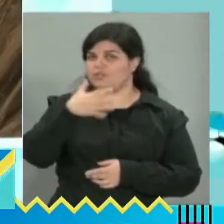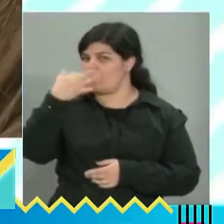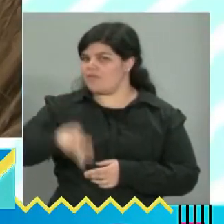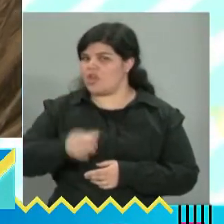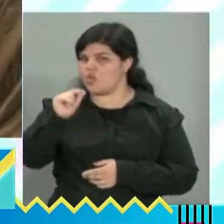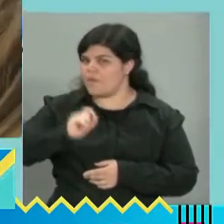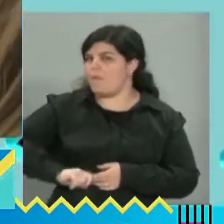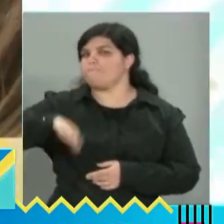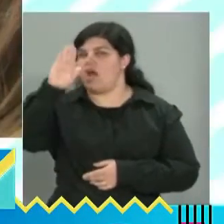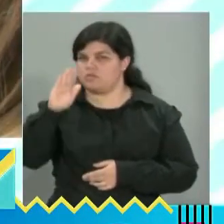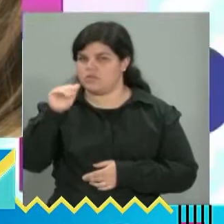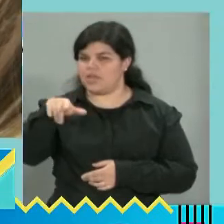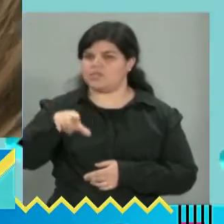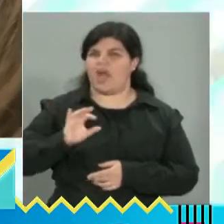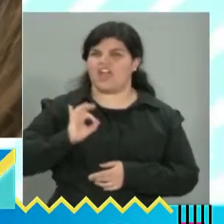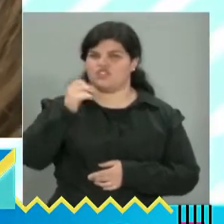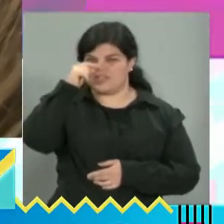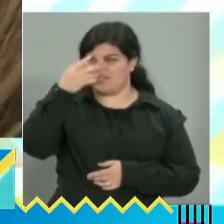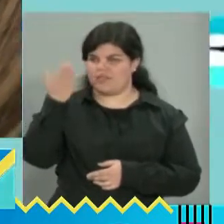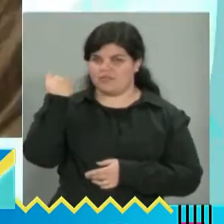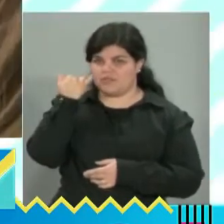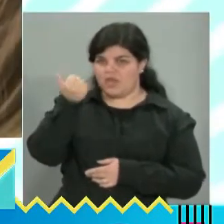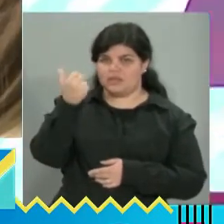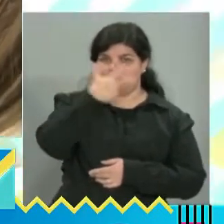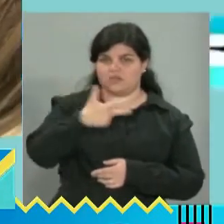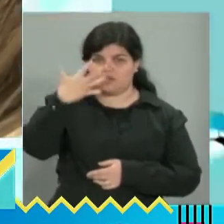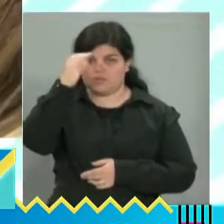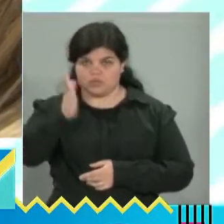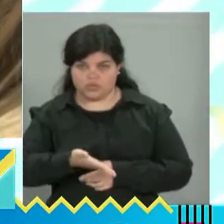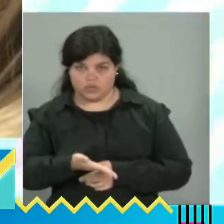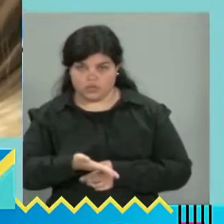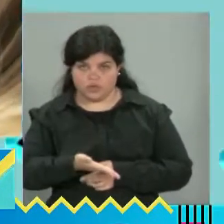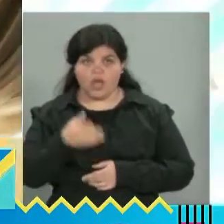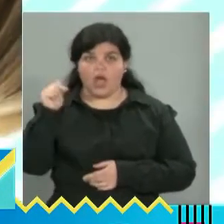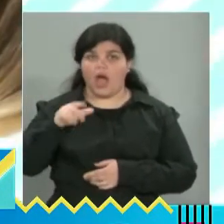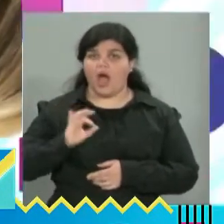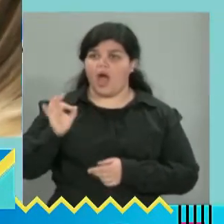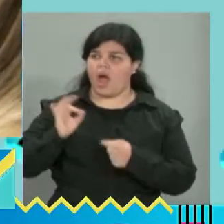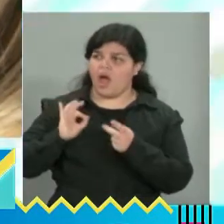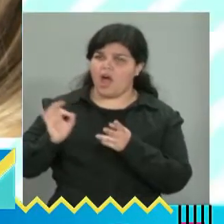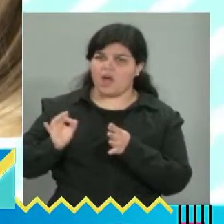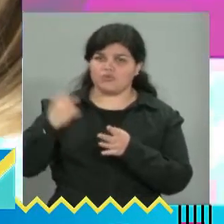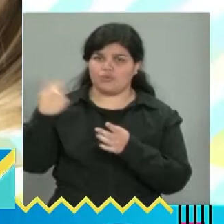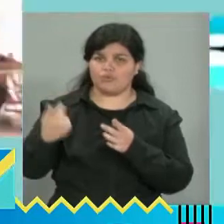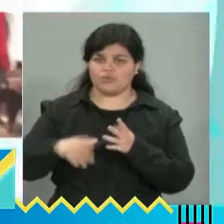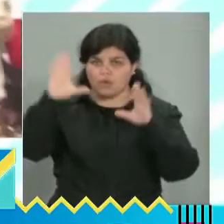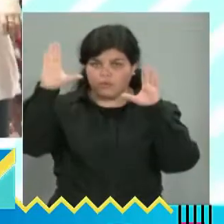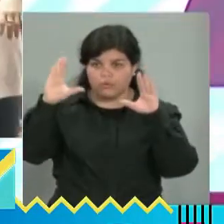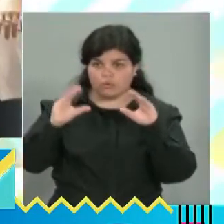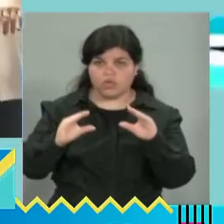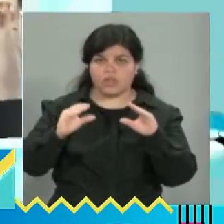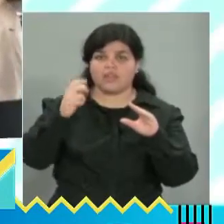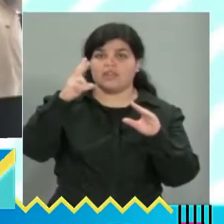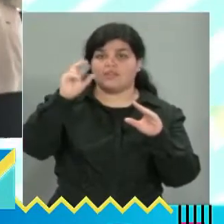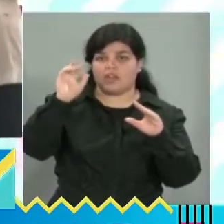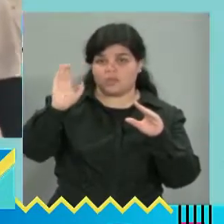Esa cifra era hace unos años, hace 7 años, el 35%, a los años con todas las políticas implementadas bajó al 30% y ahora